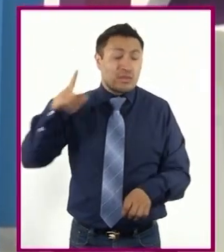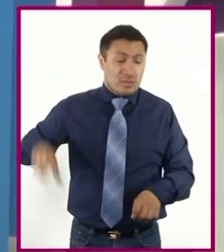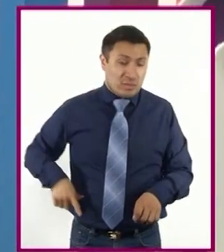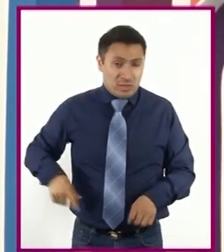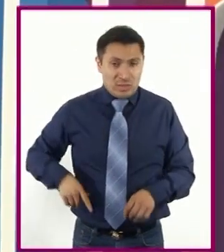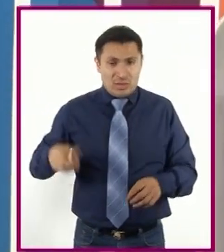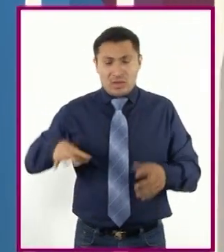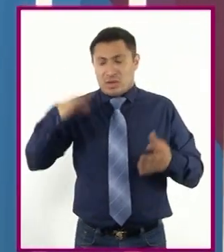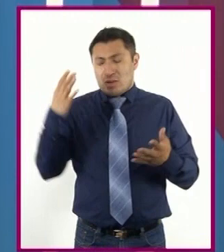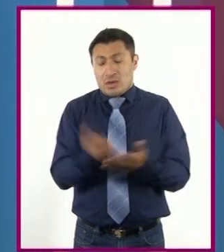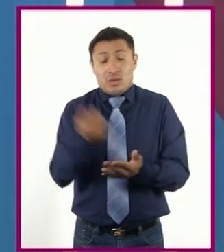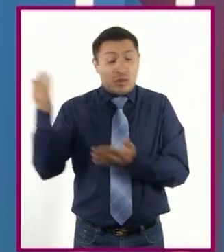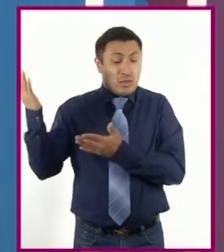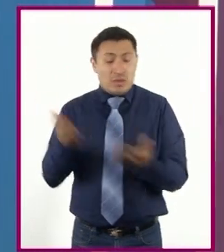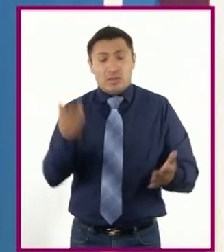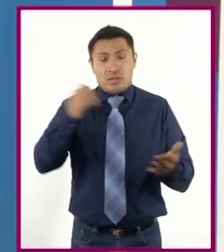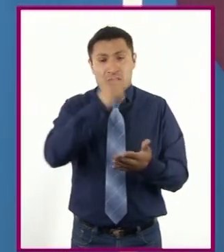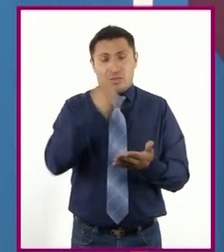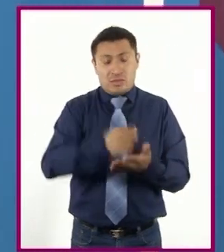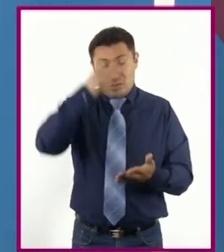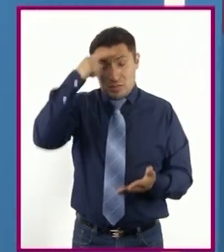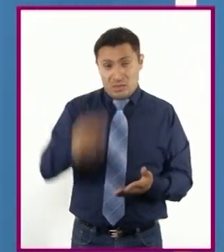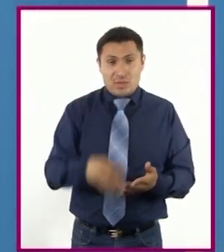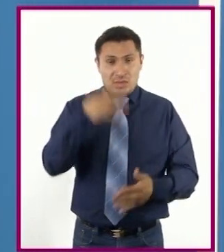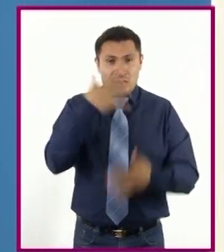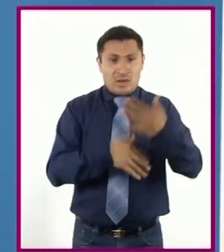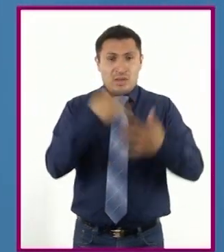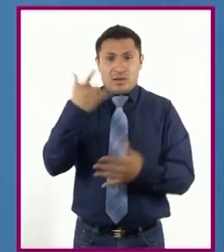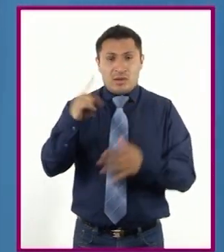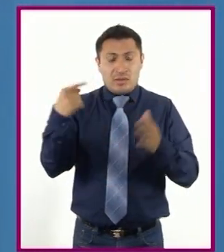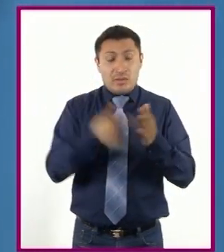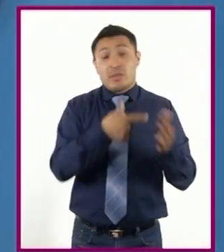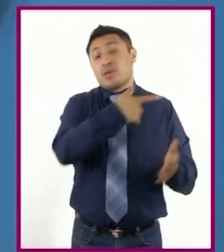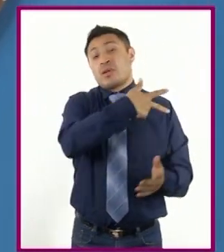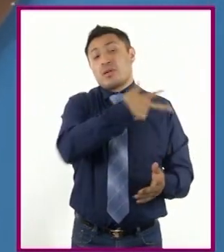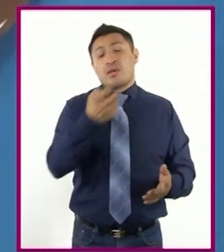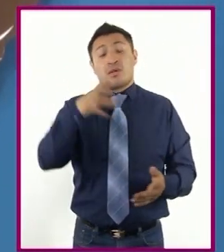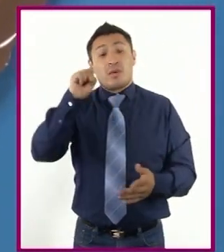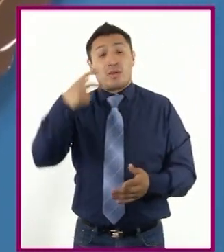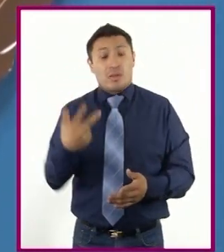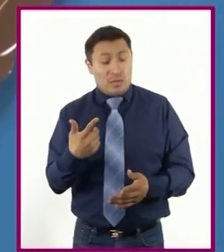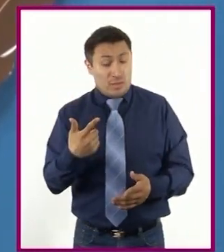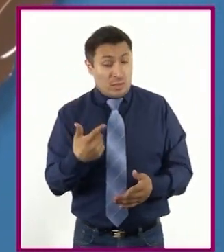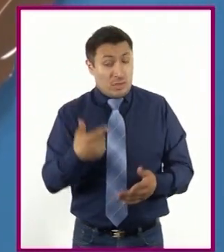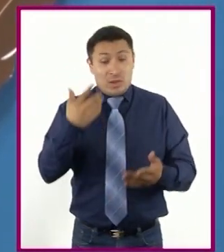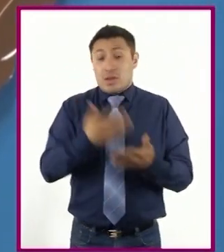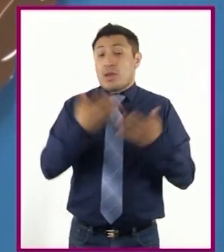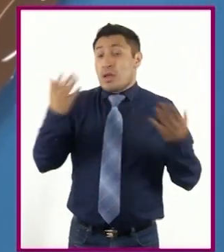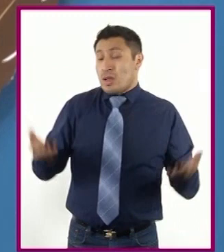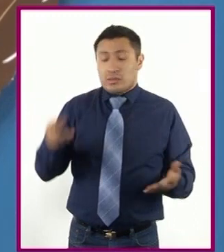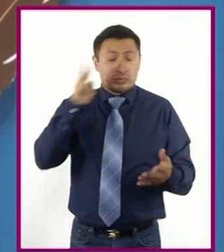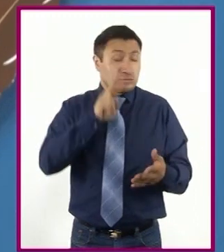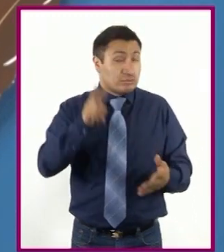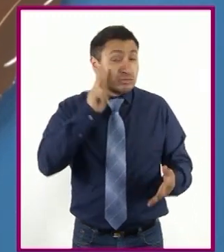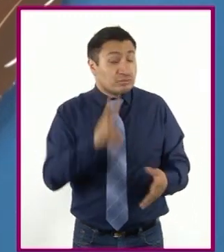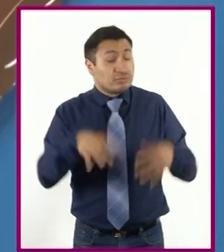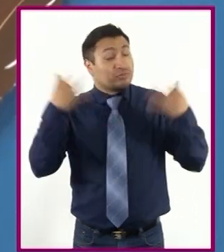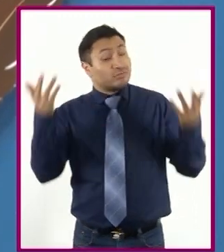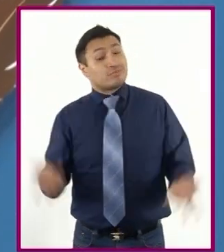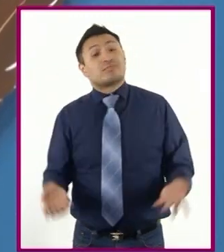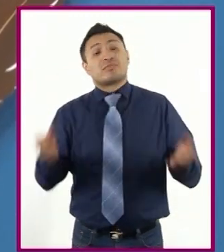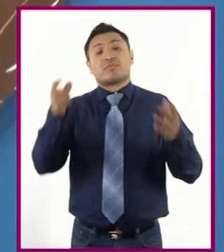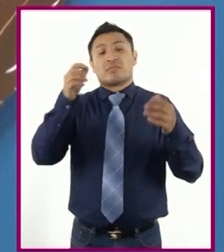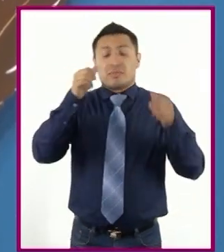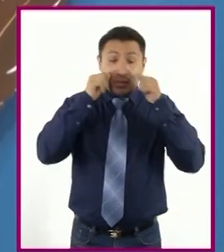triunfal a la Ciudad de México el 15 de julio de 1867. Ahora vamos a ver y escuchar la